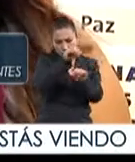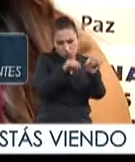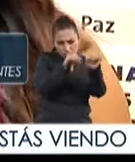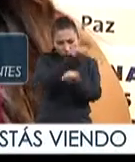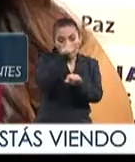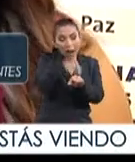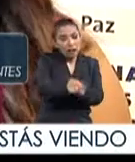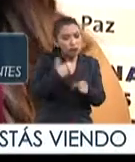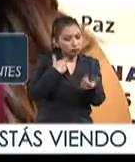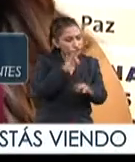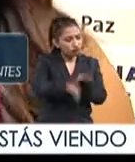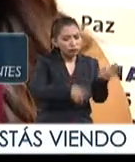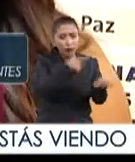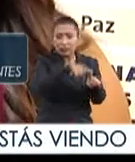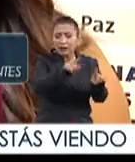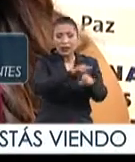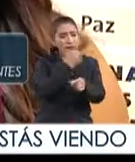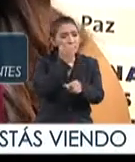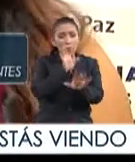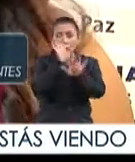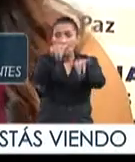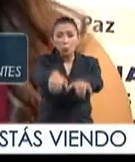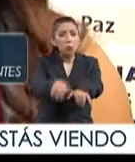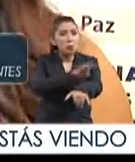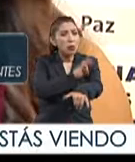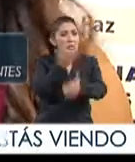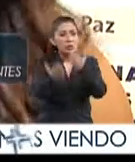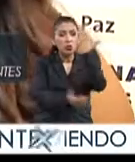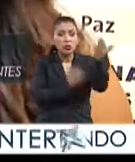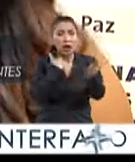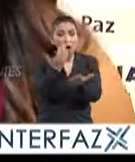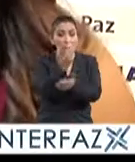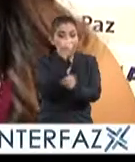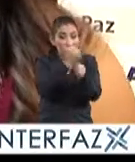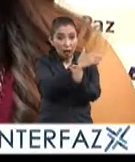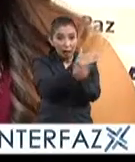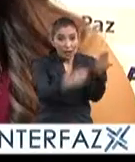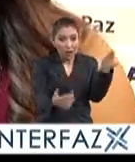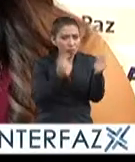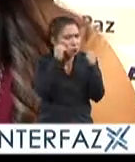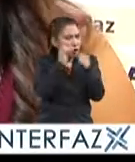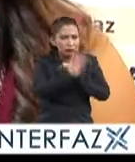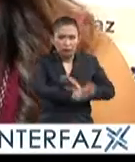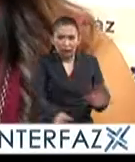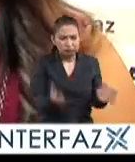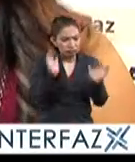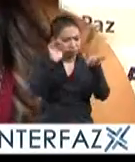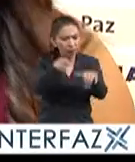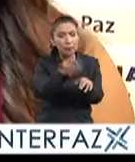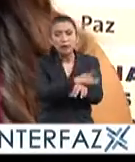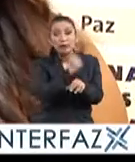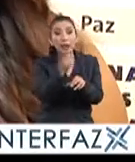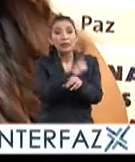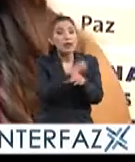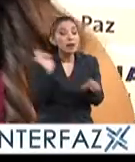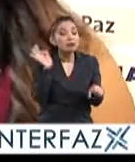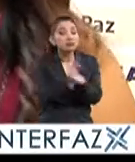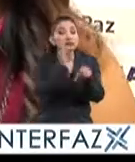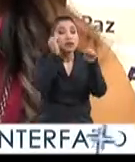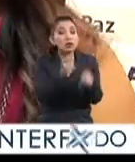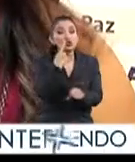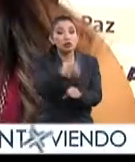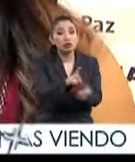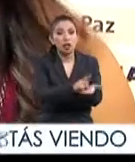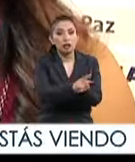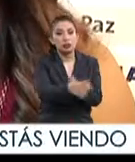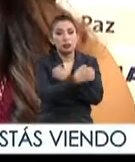ellos puedan incorporarse a diferentes escuelas, incluso a mitad del año escolar. un poco porque lo que se tiene que garantizar es el derecho